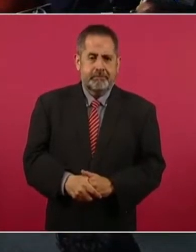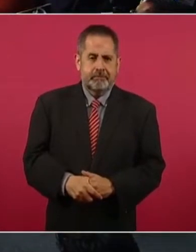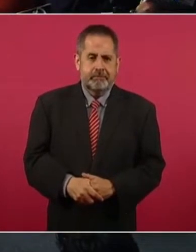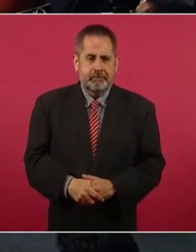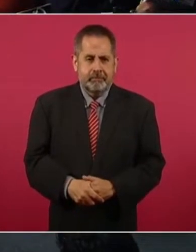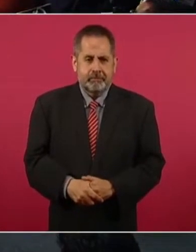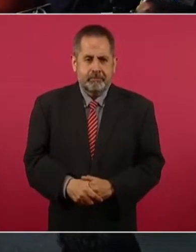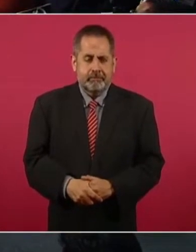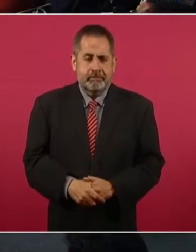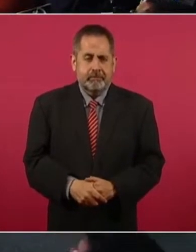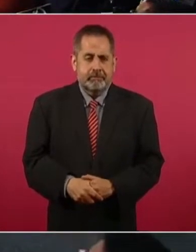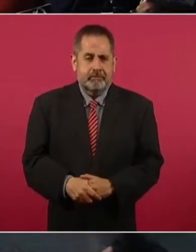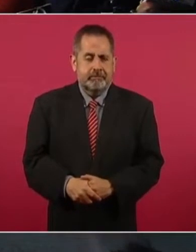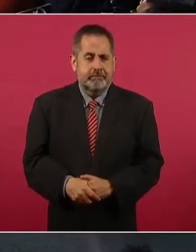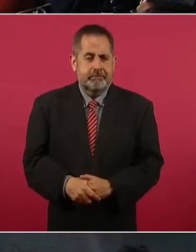Escala Estados Unidos. Sí.